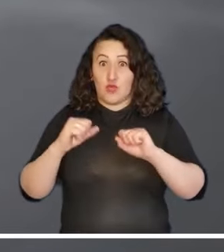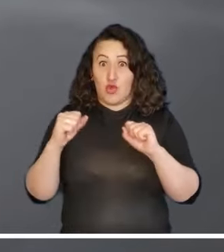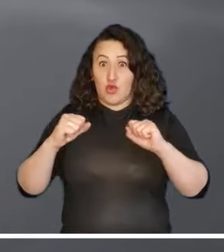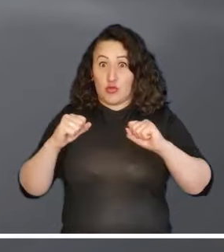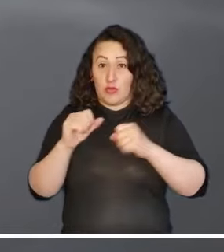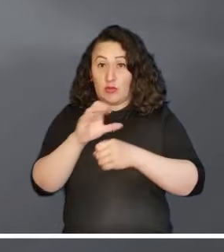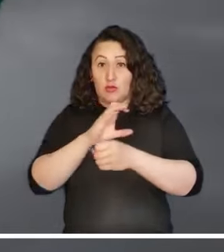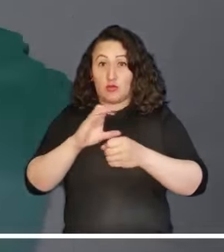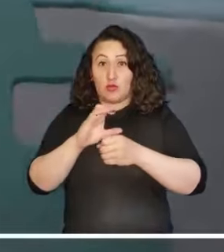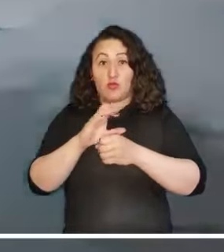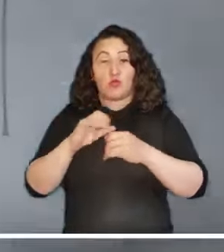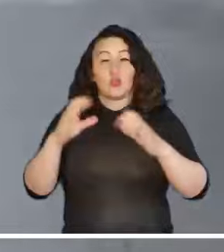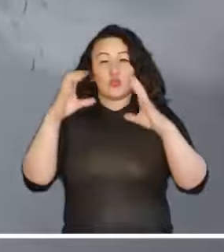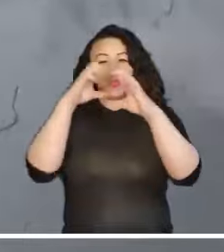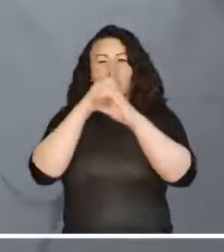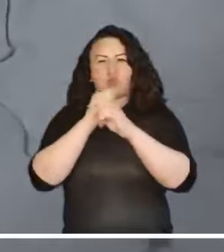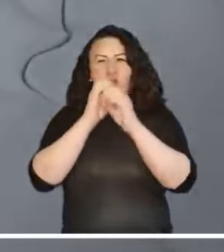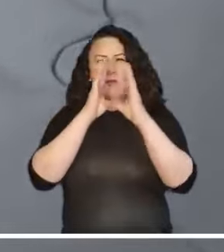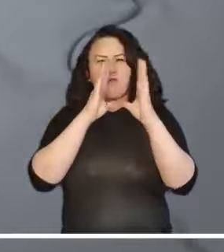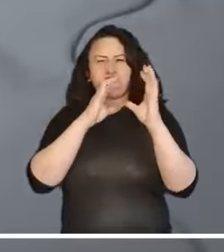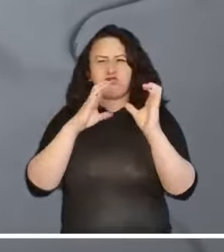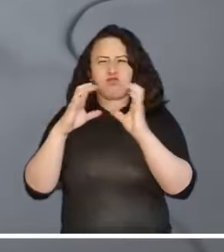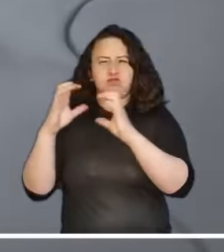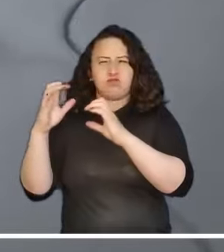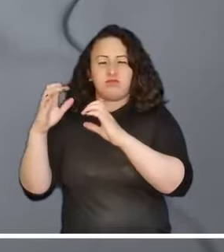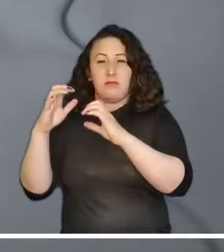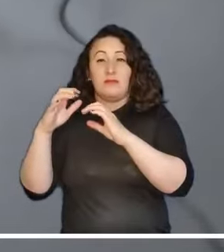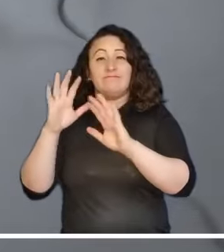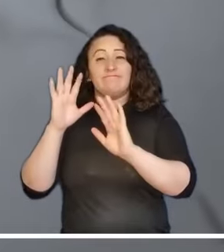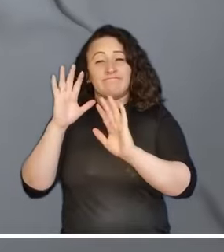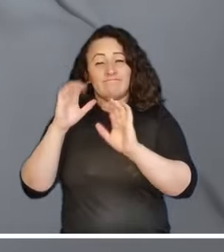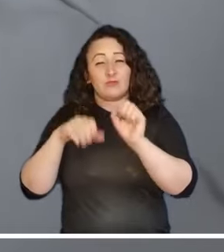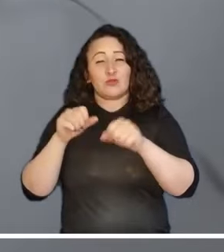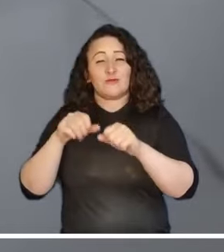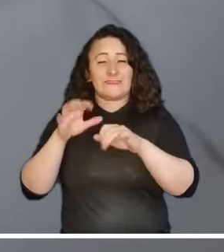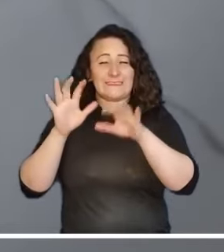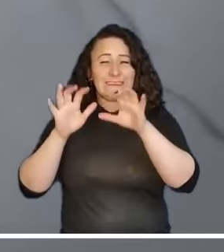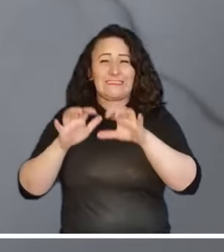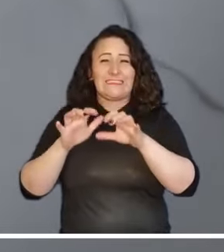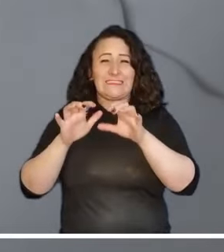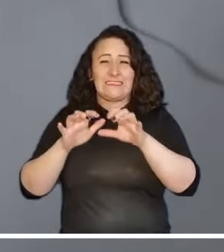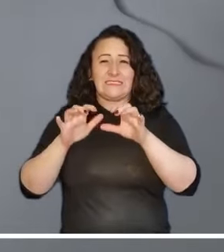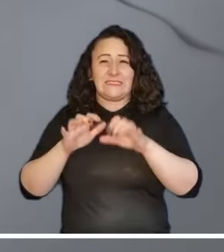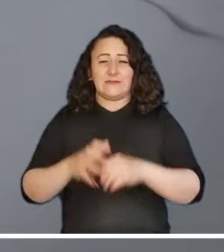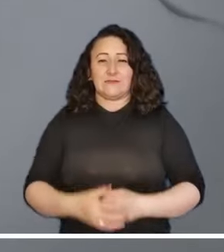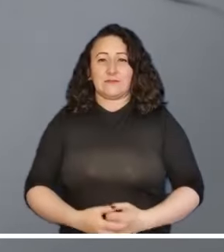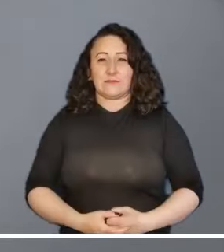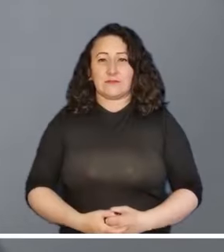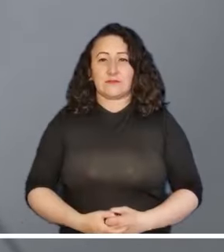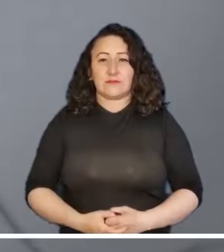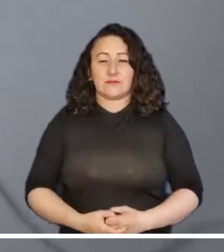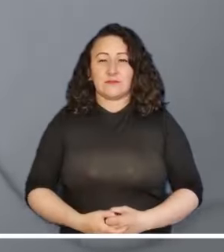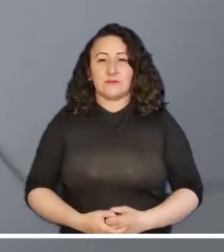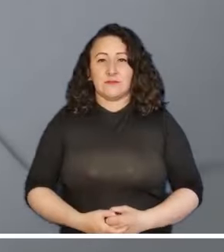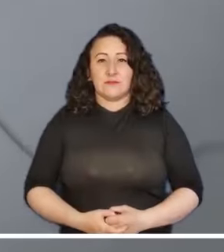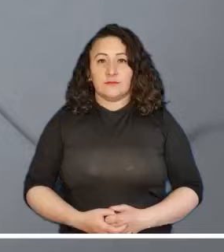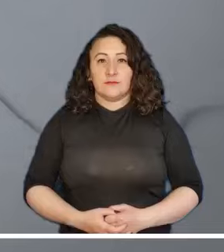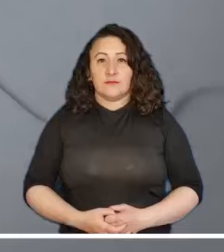Para la ciudad de Bogotá se prevé una noche encapotada que no permite descartar lloviznas al finalizar el